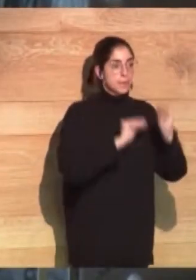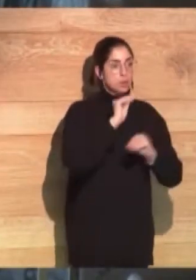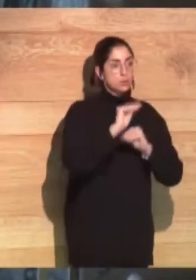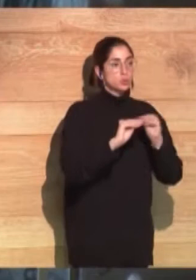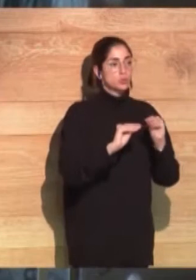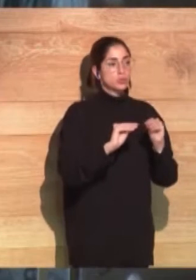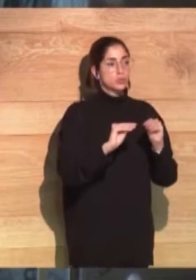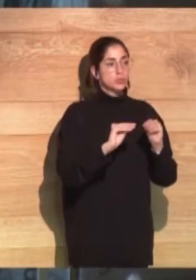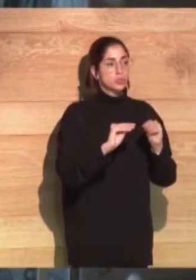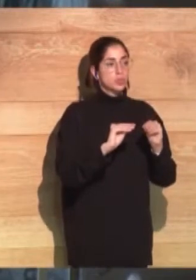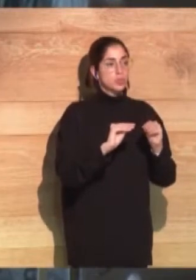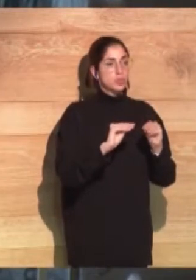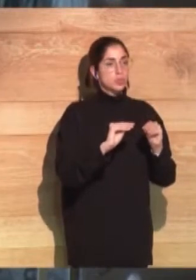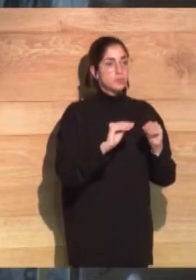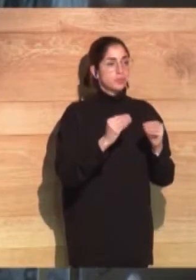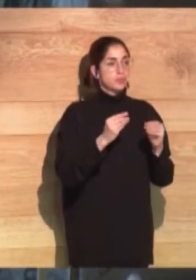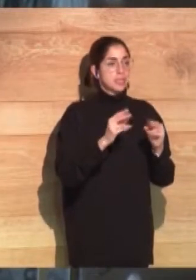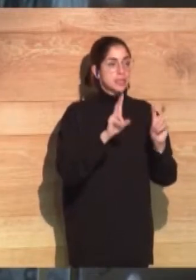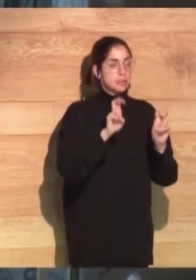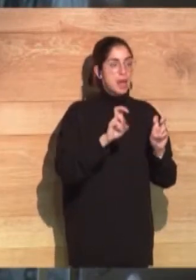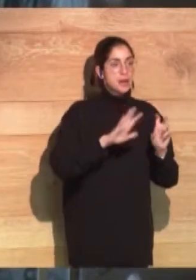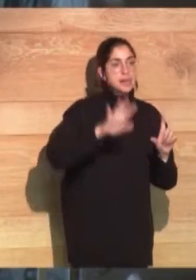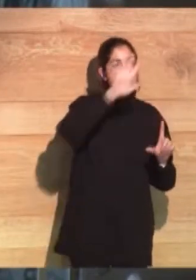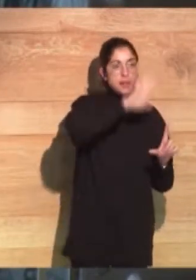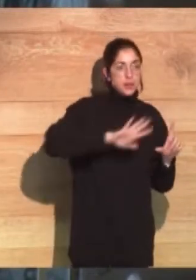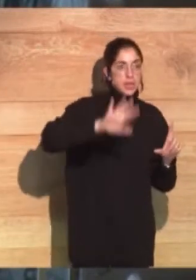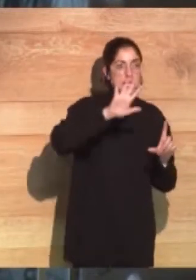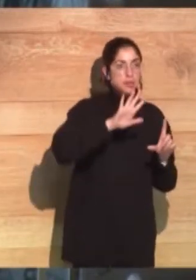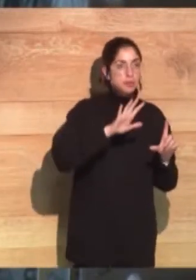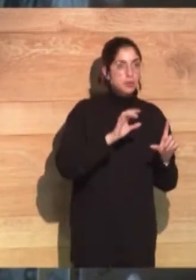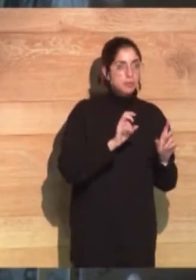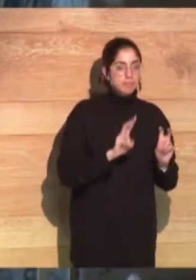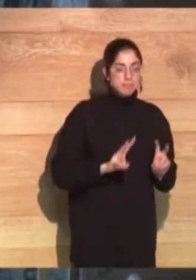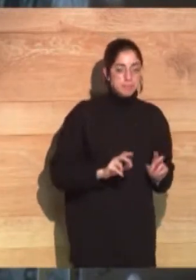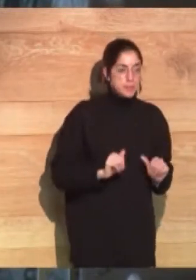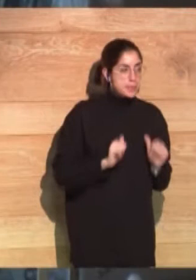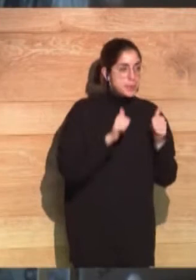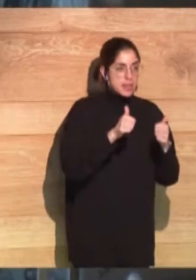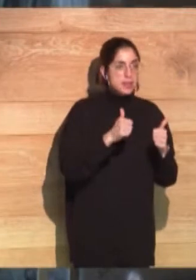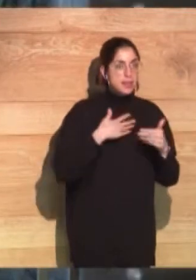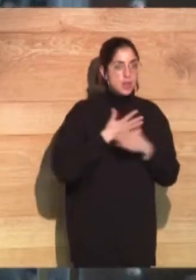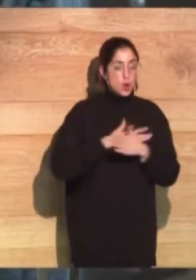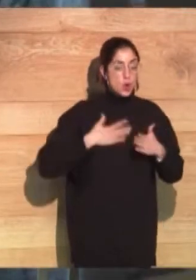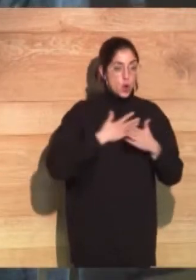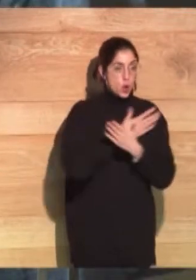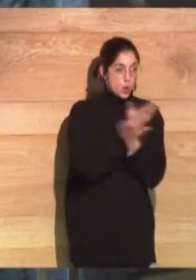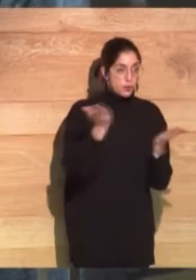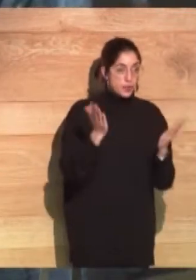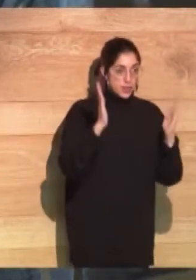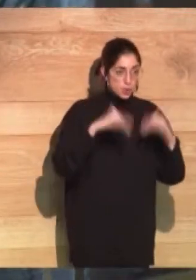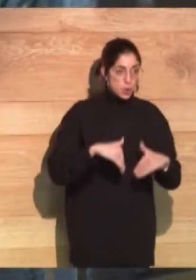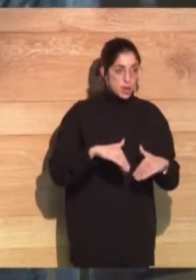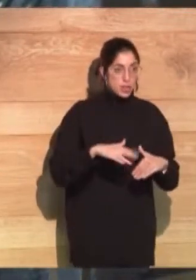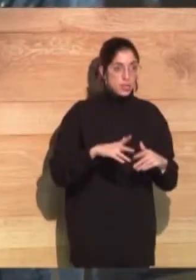que están encendiendo la chispa de la falta de confianza